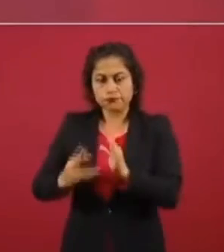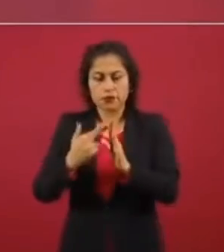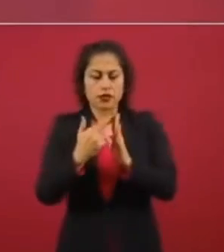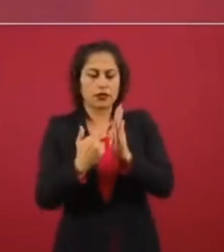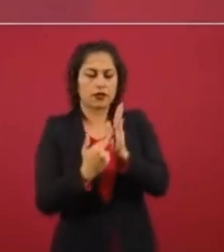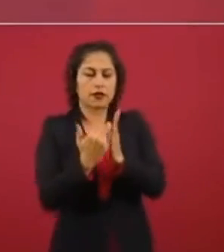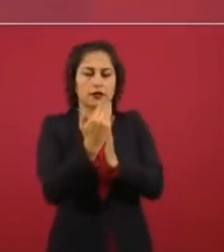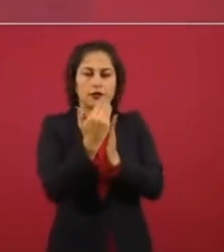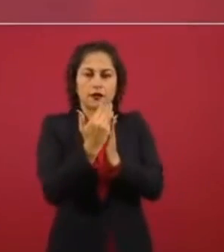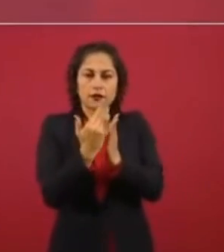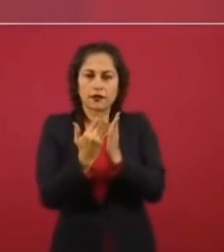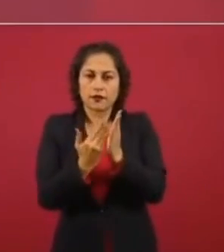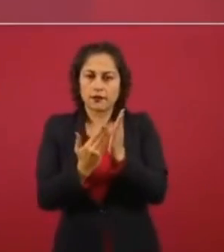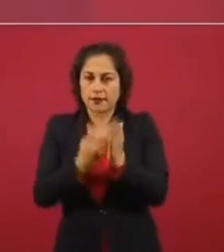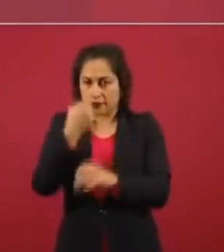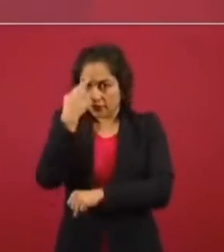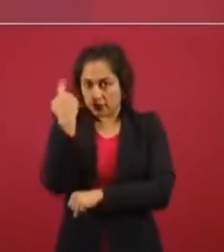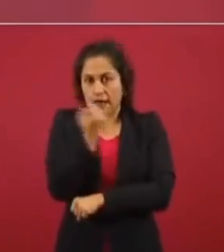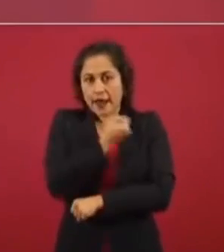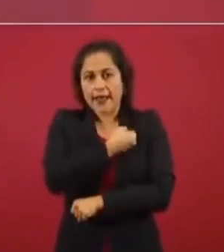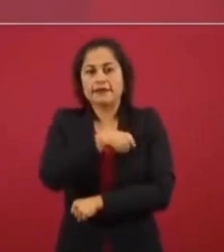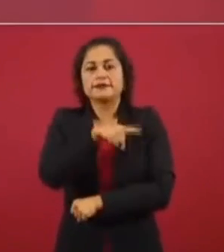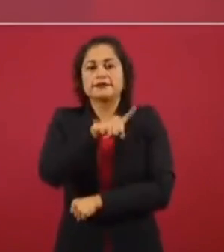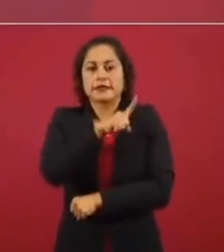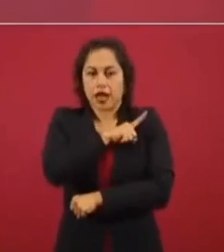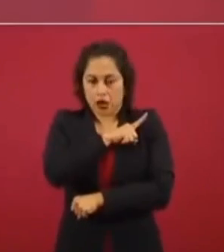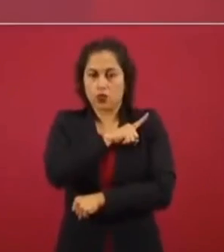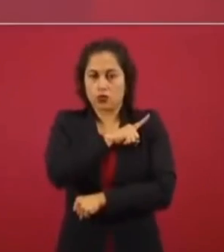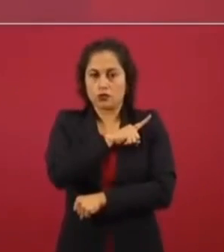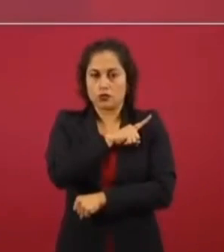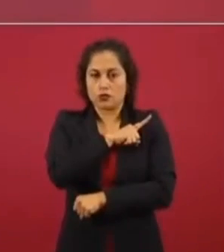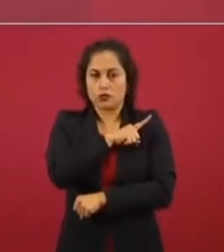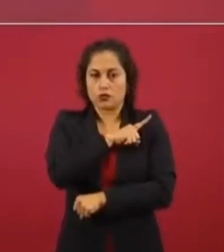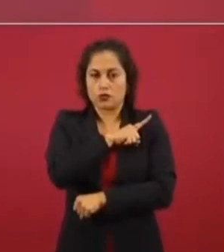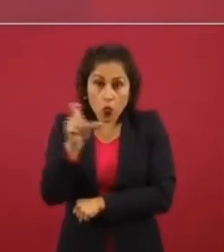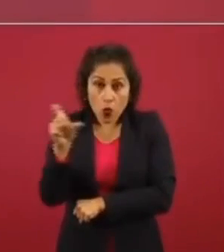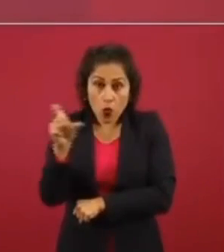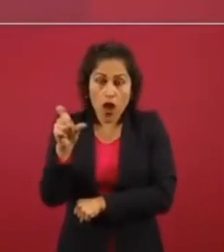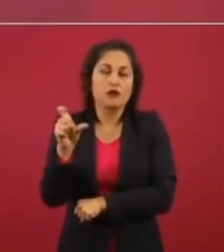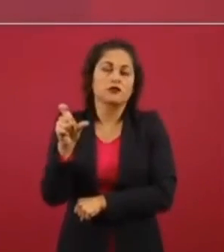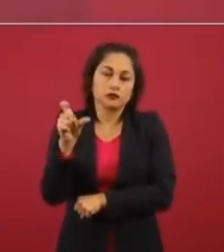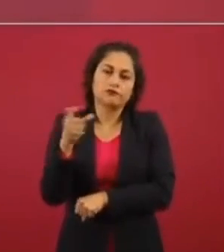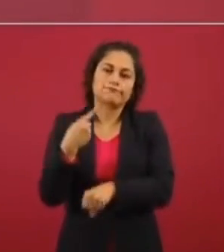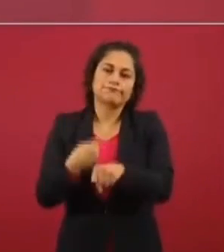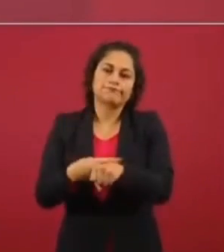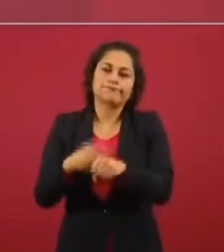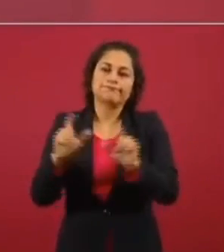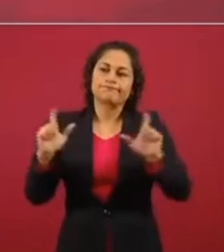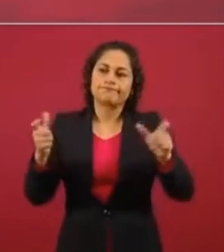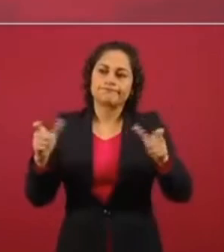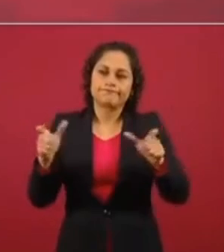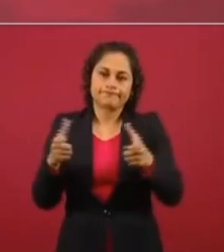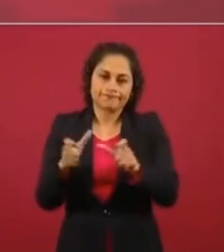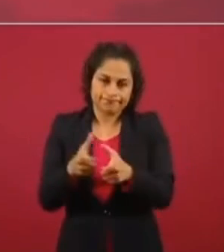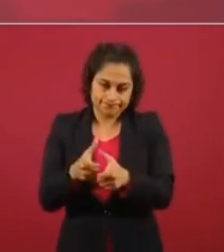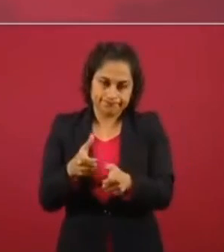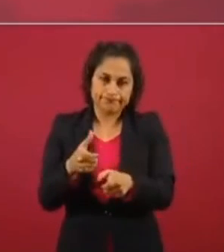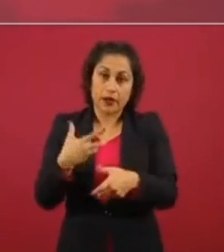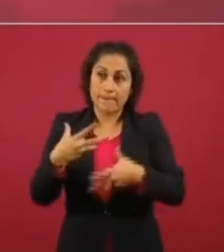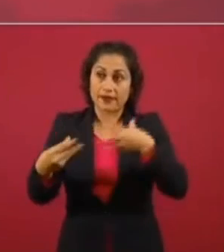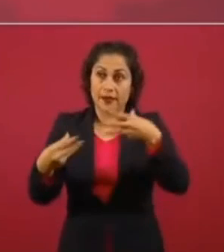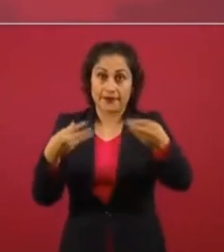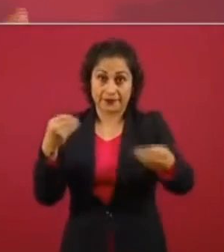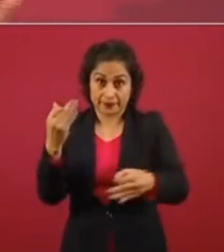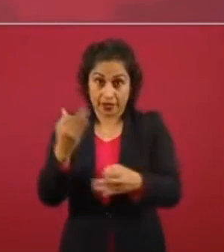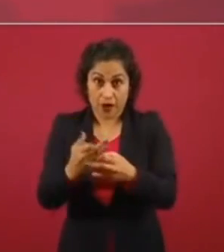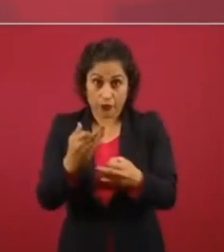que permitirían retornos, desde luego cuando el riesgo disminuye, no cuando estén en riesgo alto los estados y